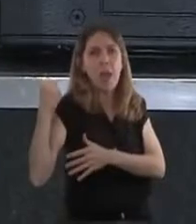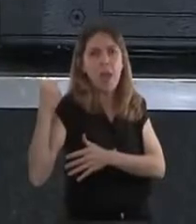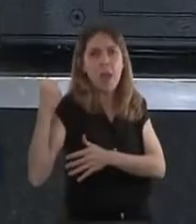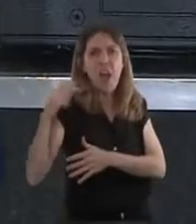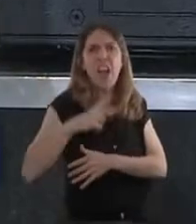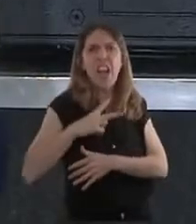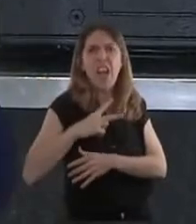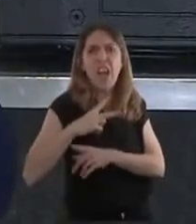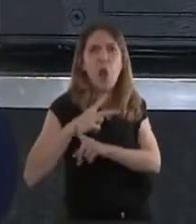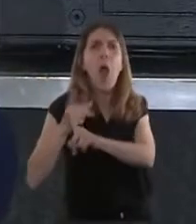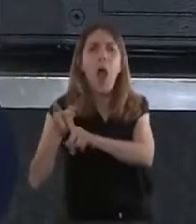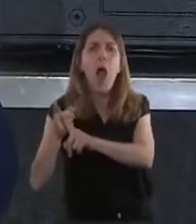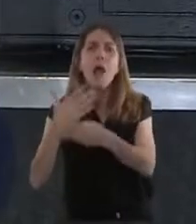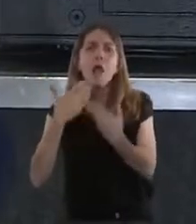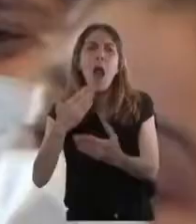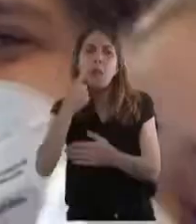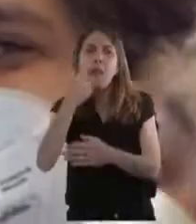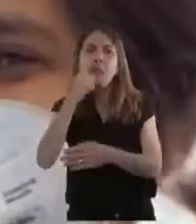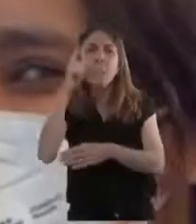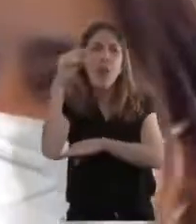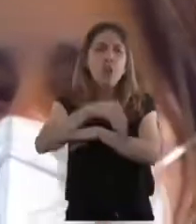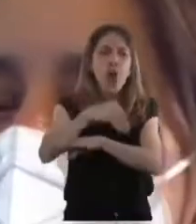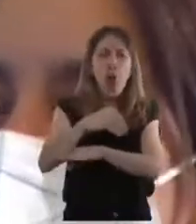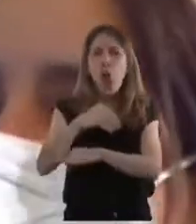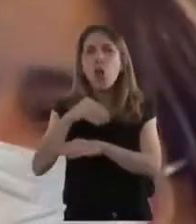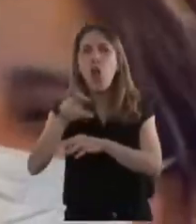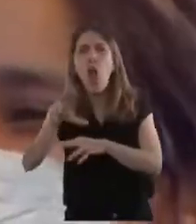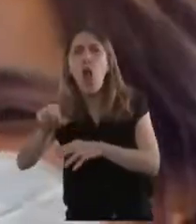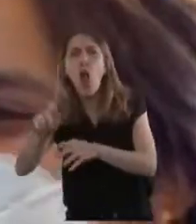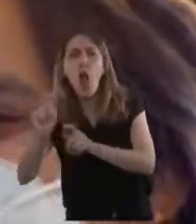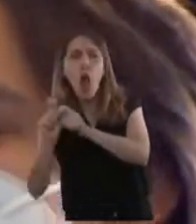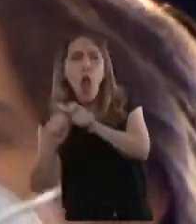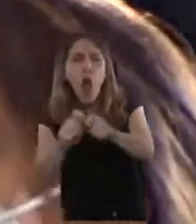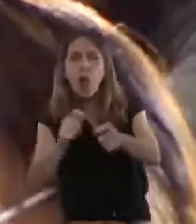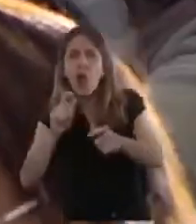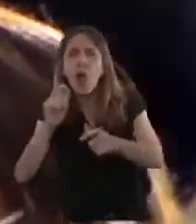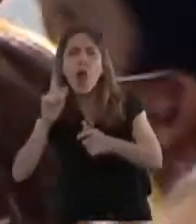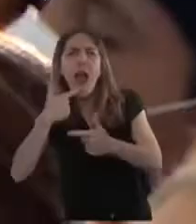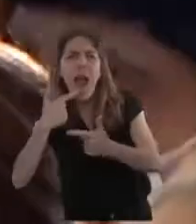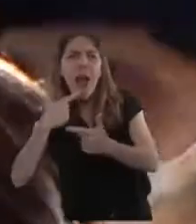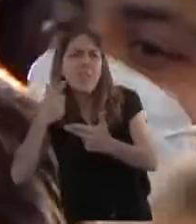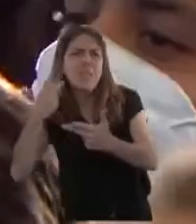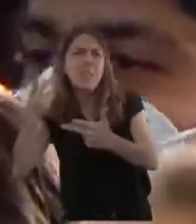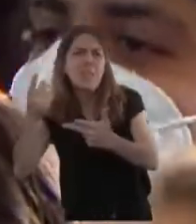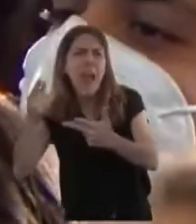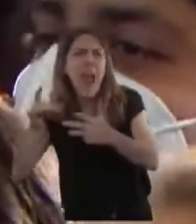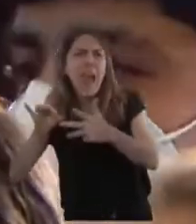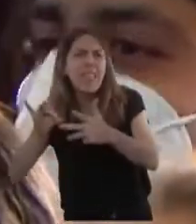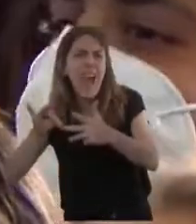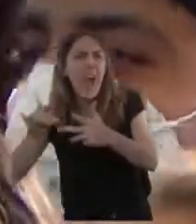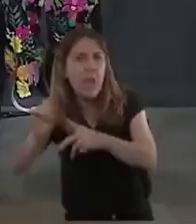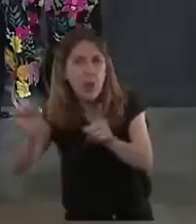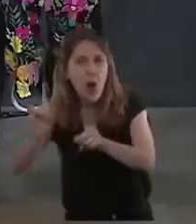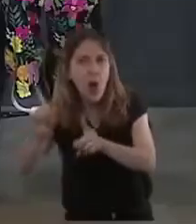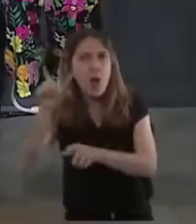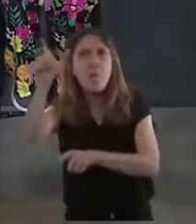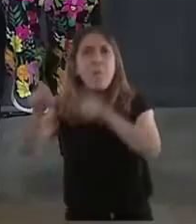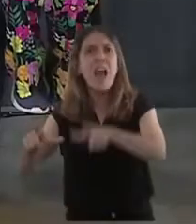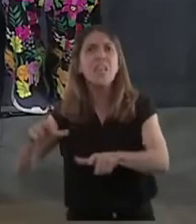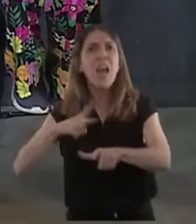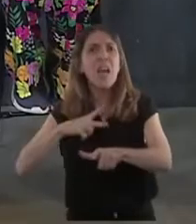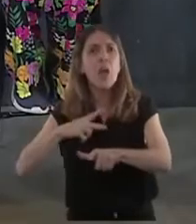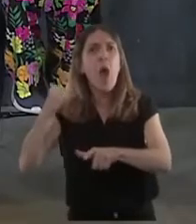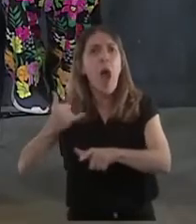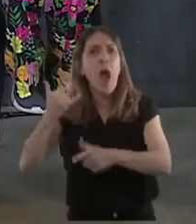países que tienen petróleo, que tienen oro, que tienen plata, que tienen gas. Los países ricos son los países que han sabido desarrollar